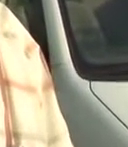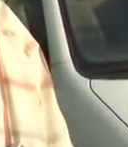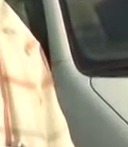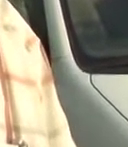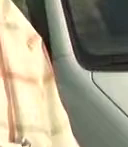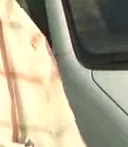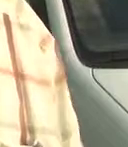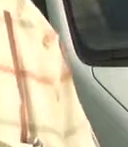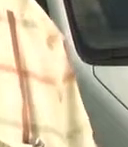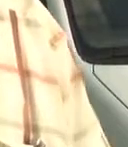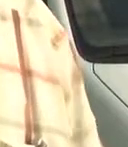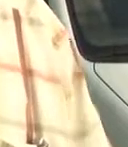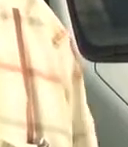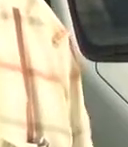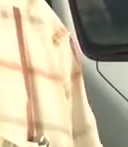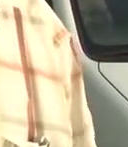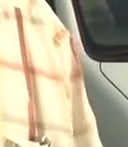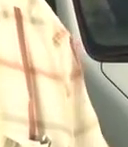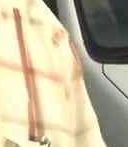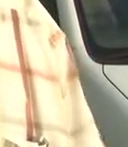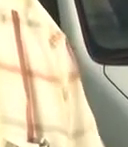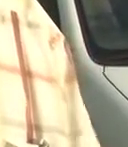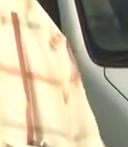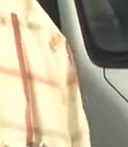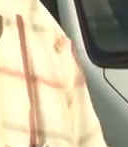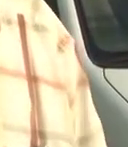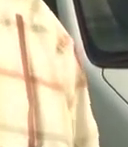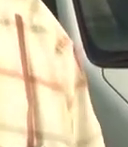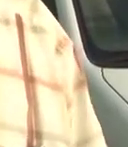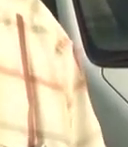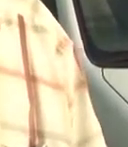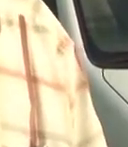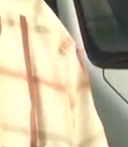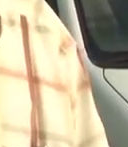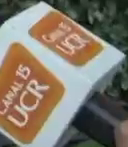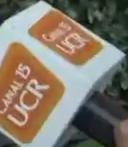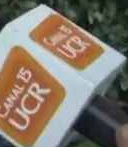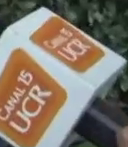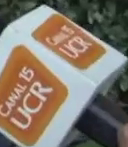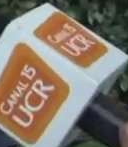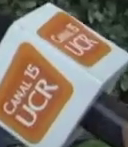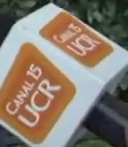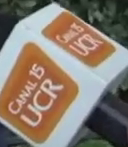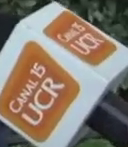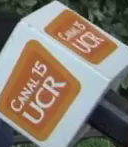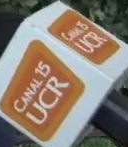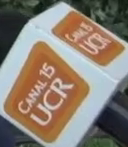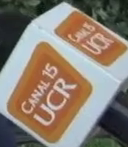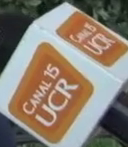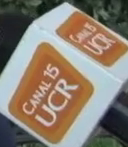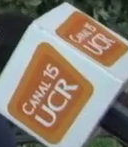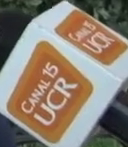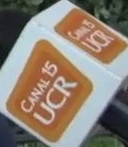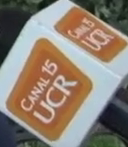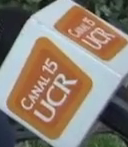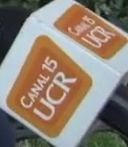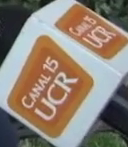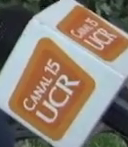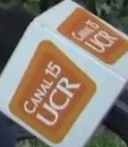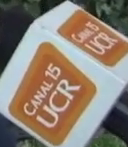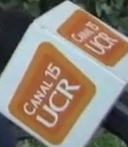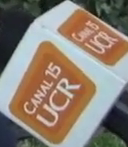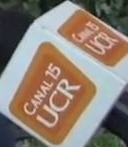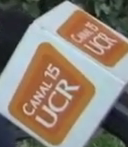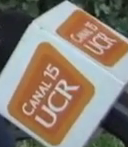gobernable Por la gente todavía creemos mucho en la gente Costa Rica no es ingobernable lo